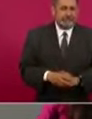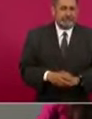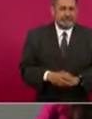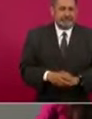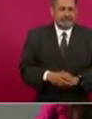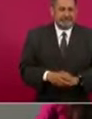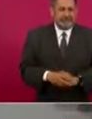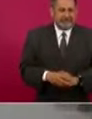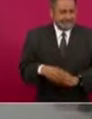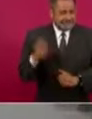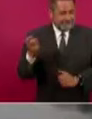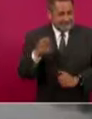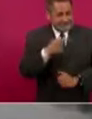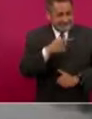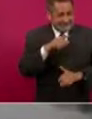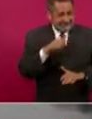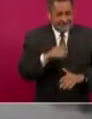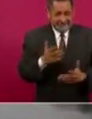Eso es.